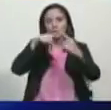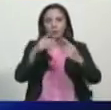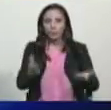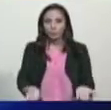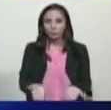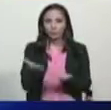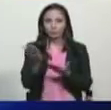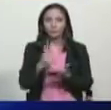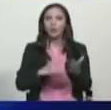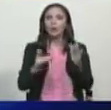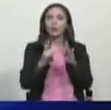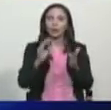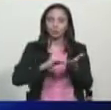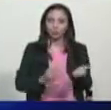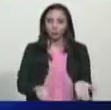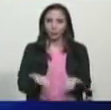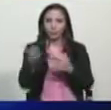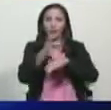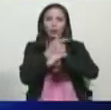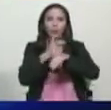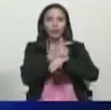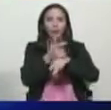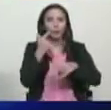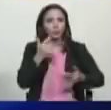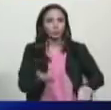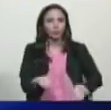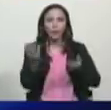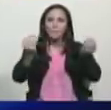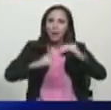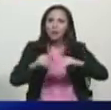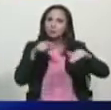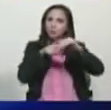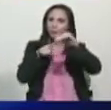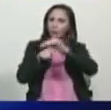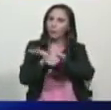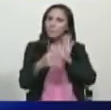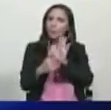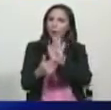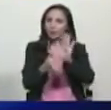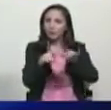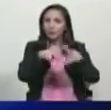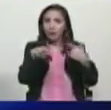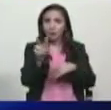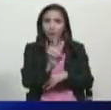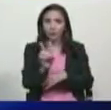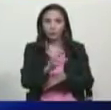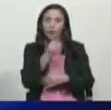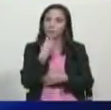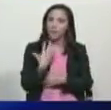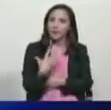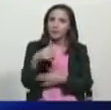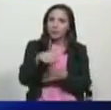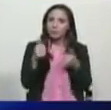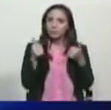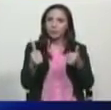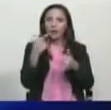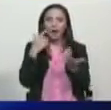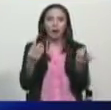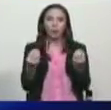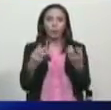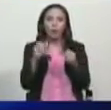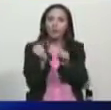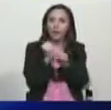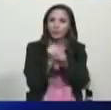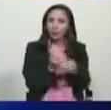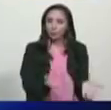Adelante, por favor, gobernador Rafael Calle, continuemos mostrándole a toda Venezuela la maravilla de este tipo de